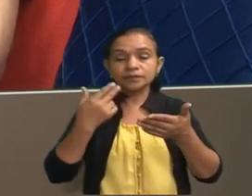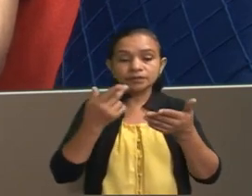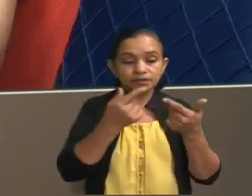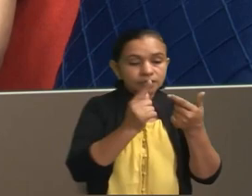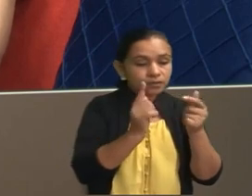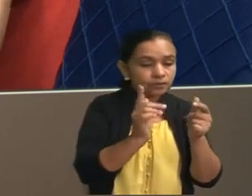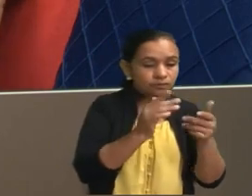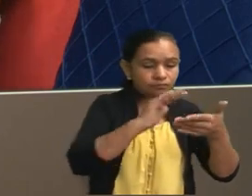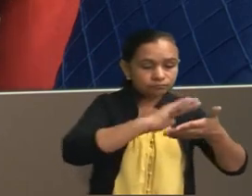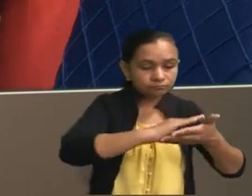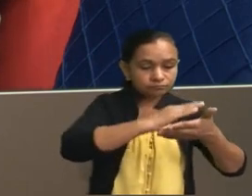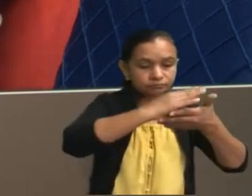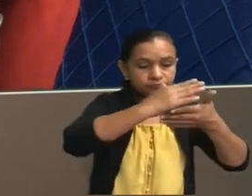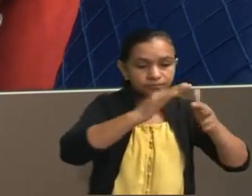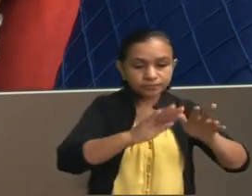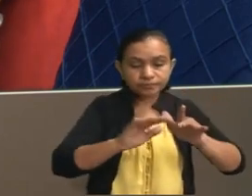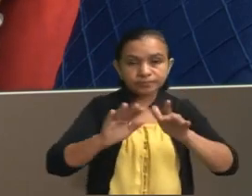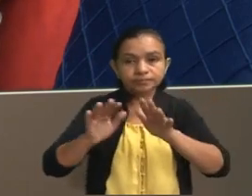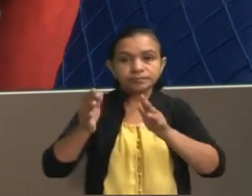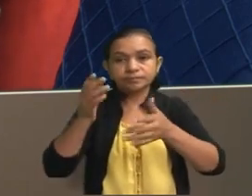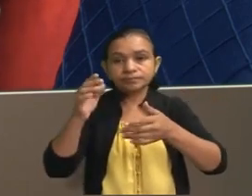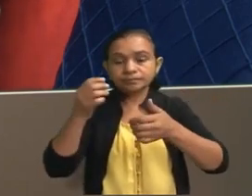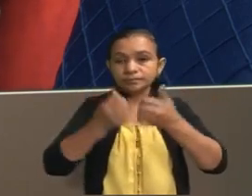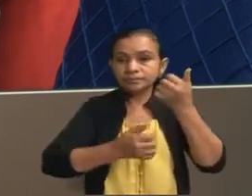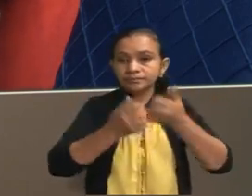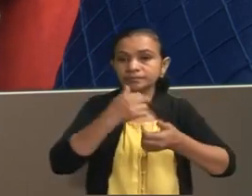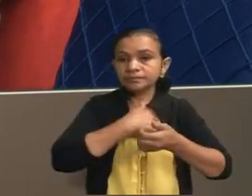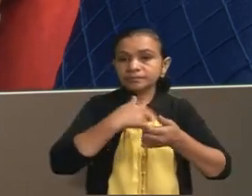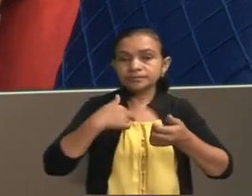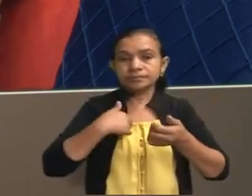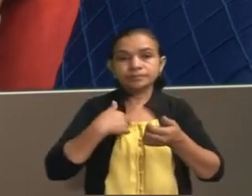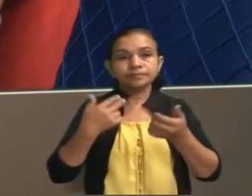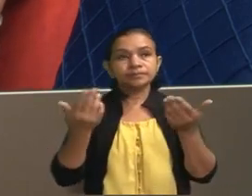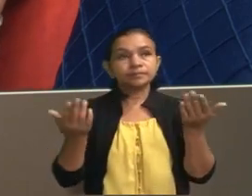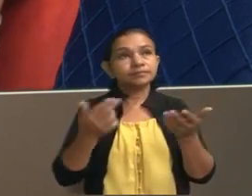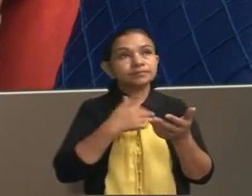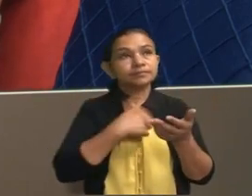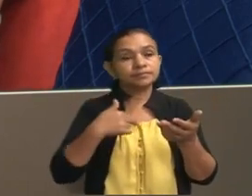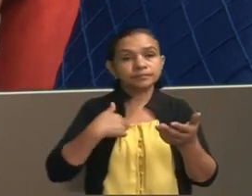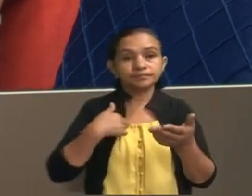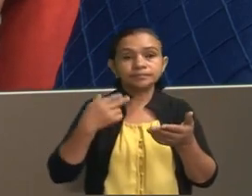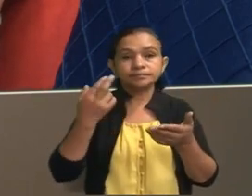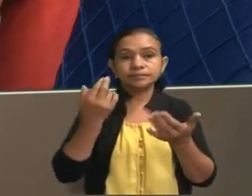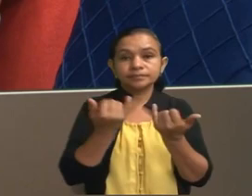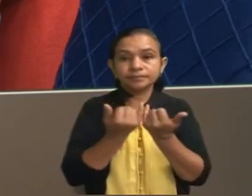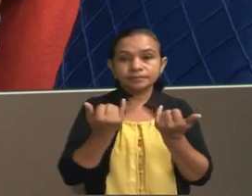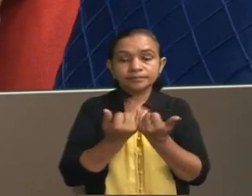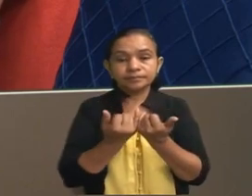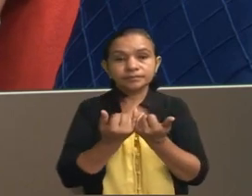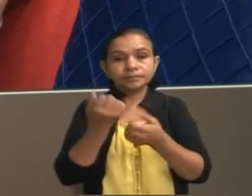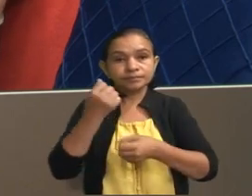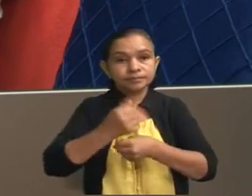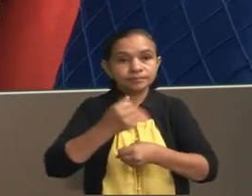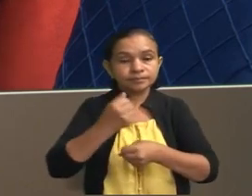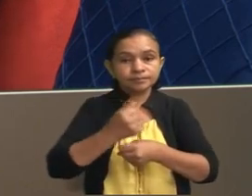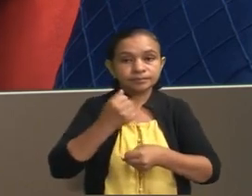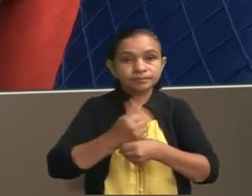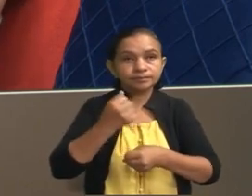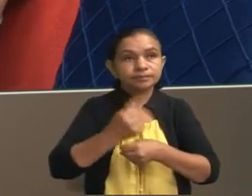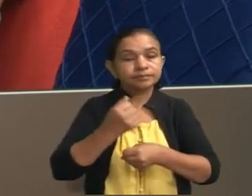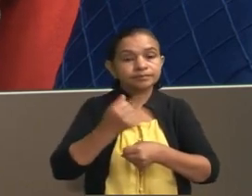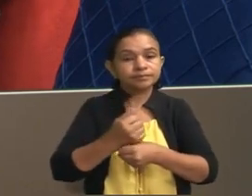científicos para discutir todo el problema, para preparar la organización, elaborar